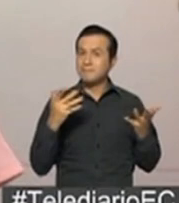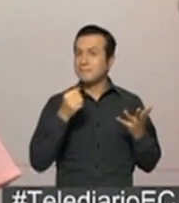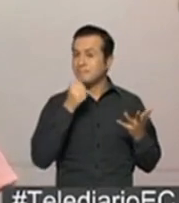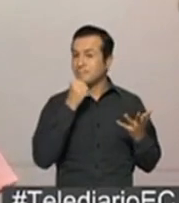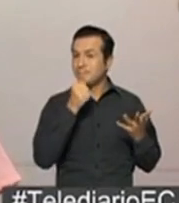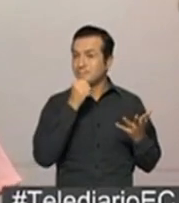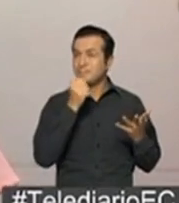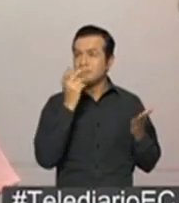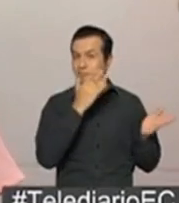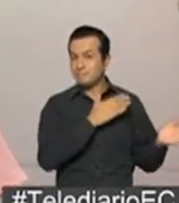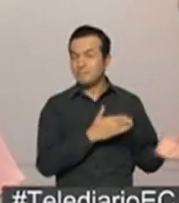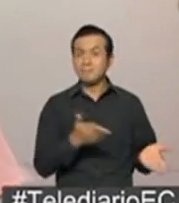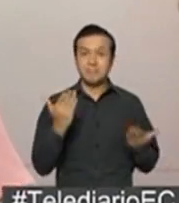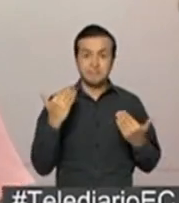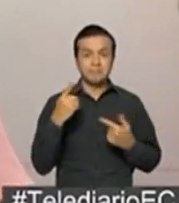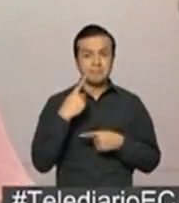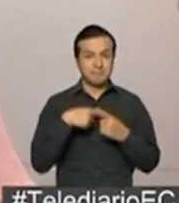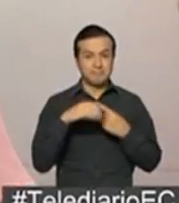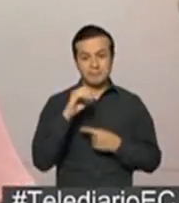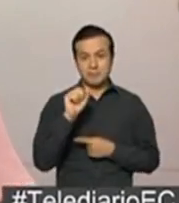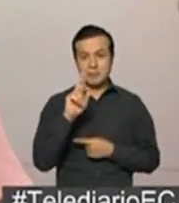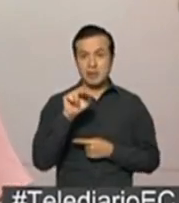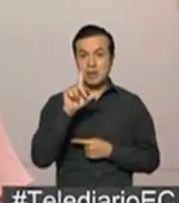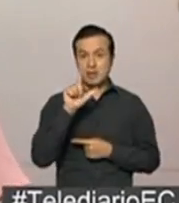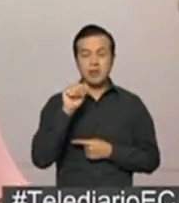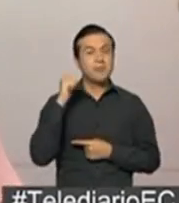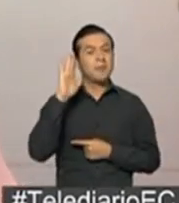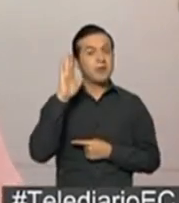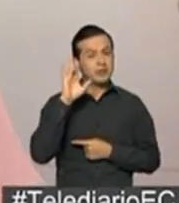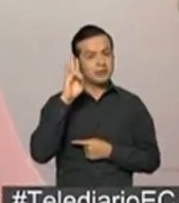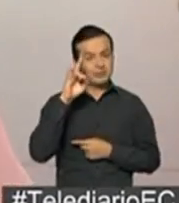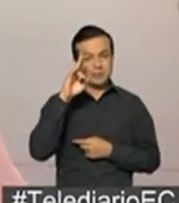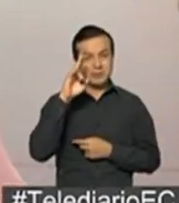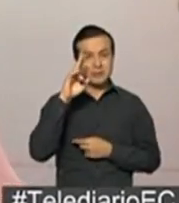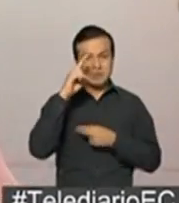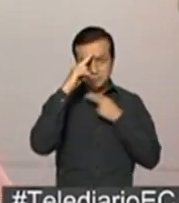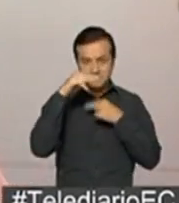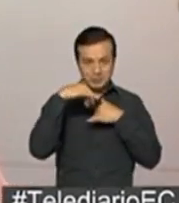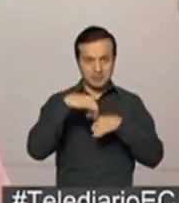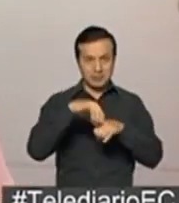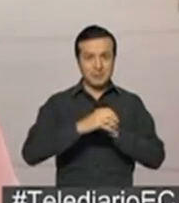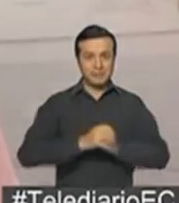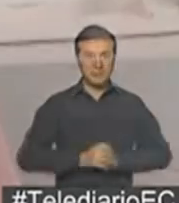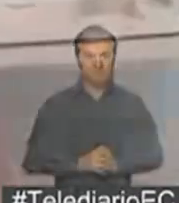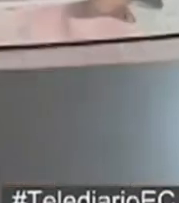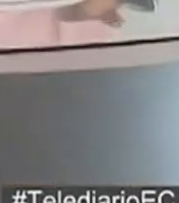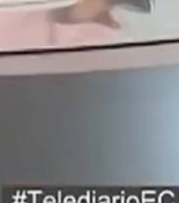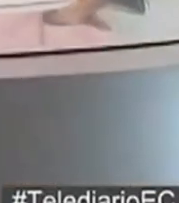entrevistas en Primera Impresión y enseguida viene Carla Larrea con más de Telediario.